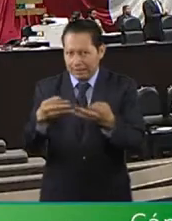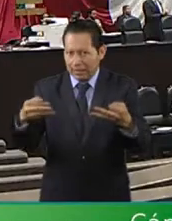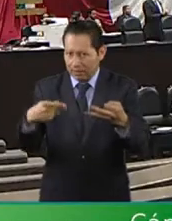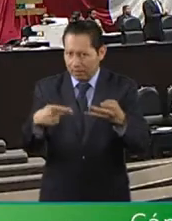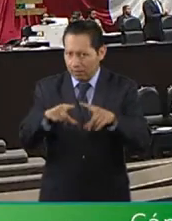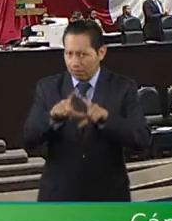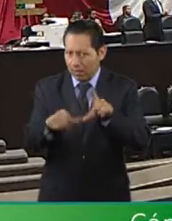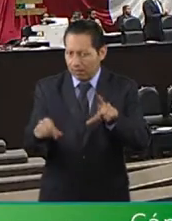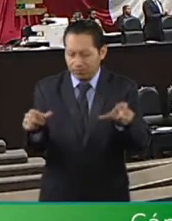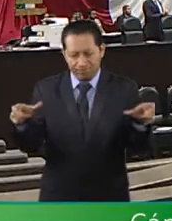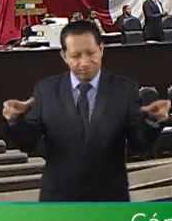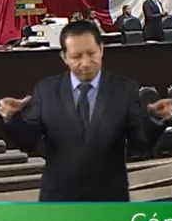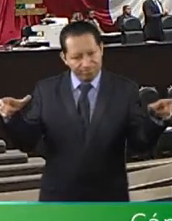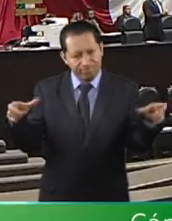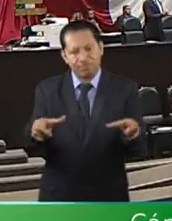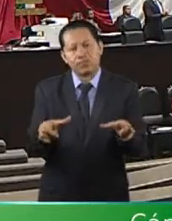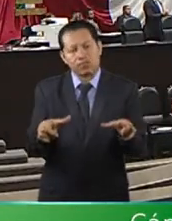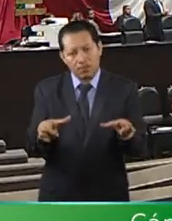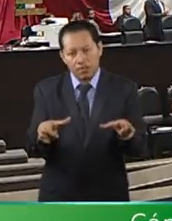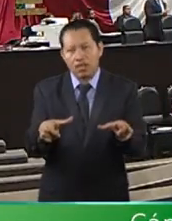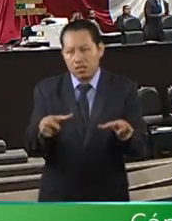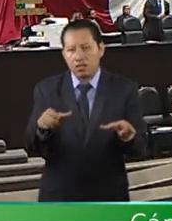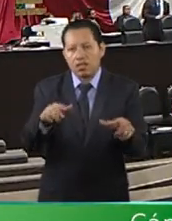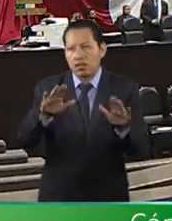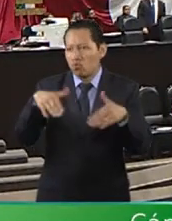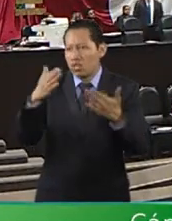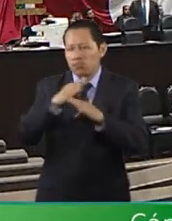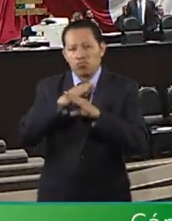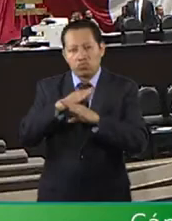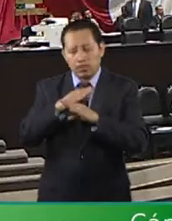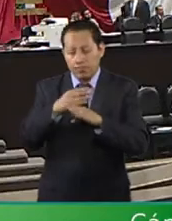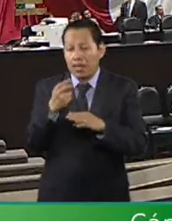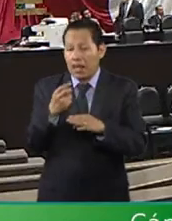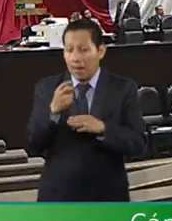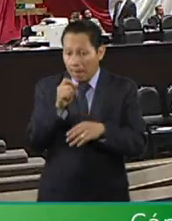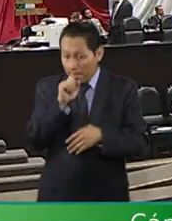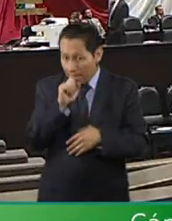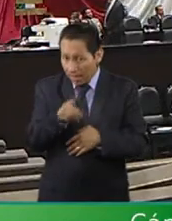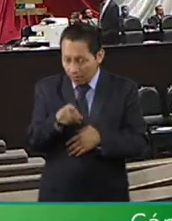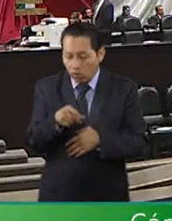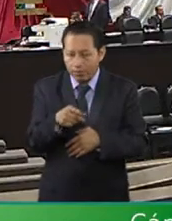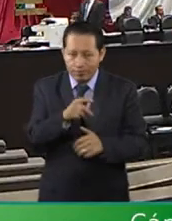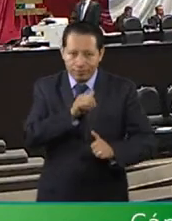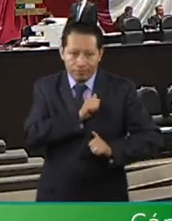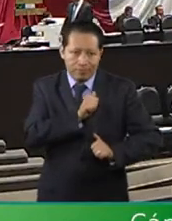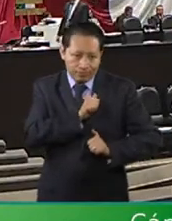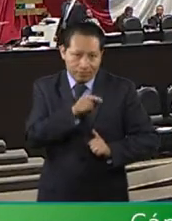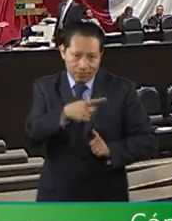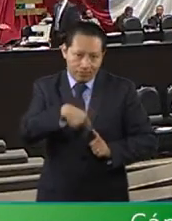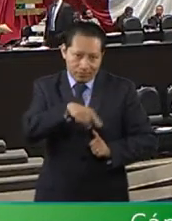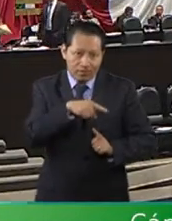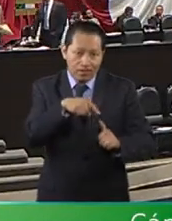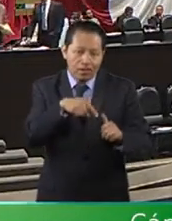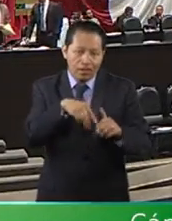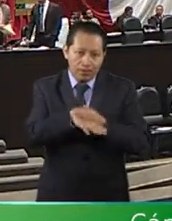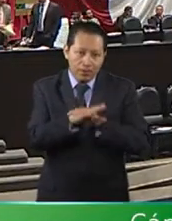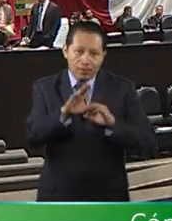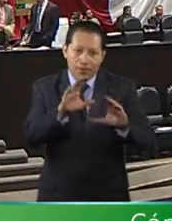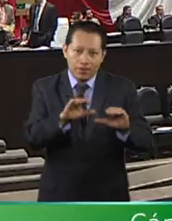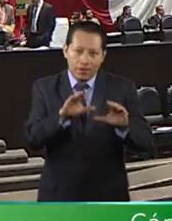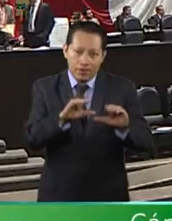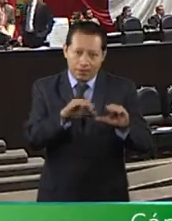nuestro país esta misma naturaleza hace que la formación que reciben los integrantes de las fuerzas armadas sea